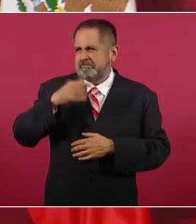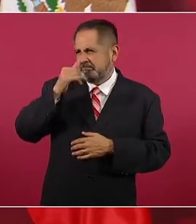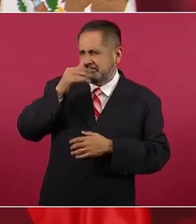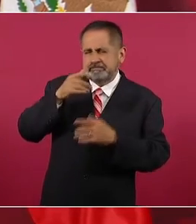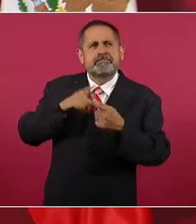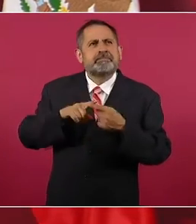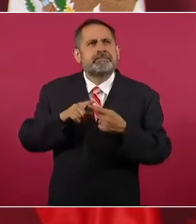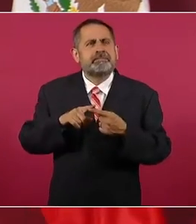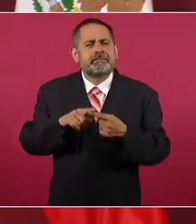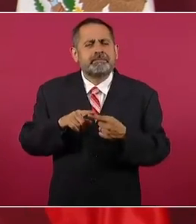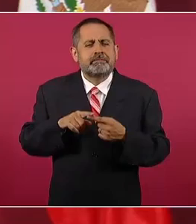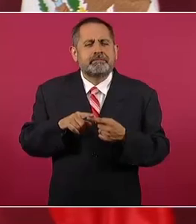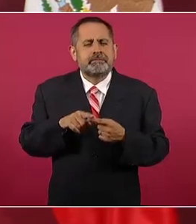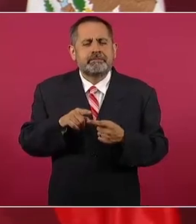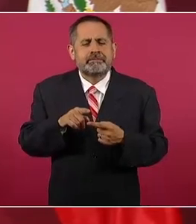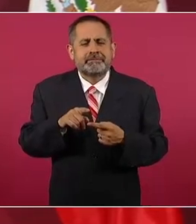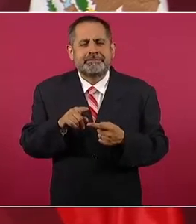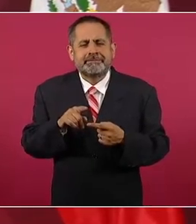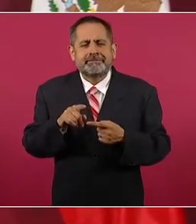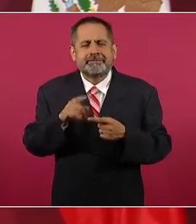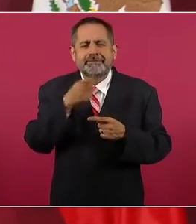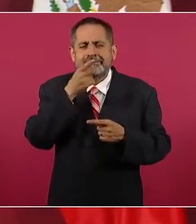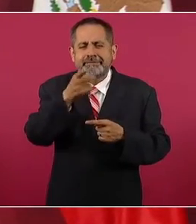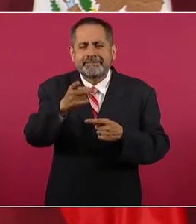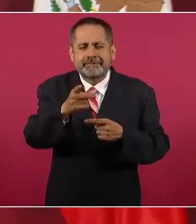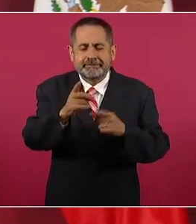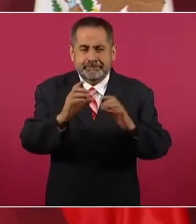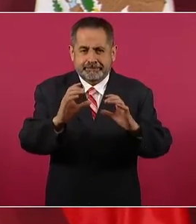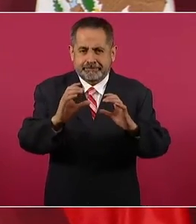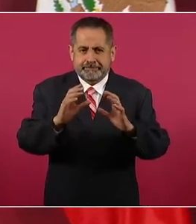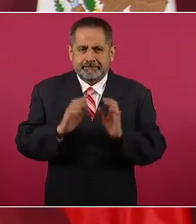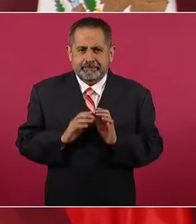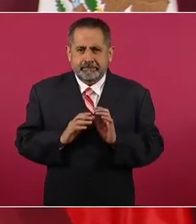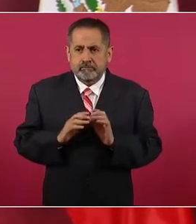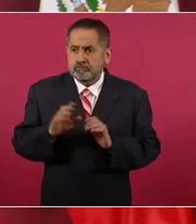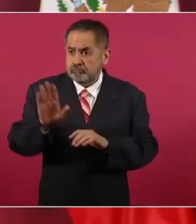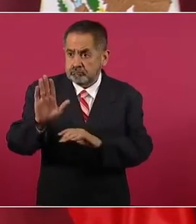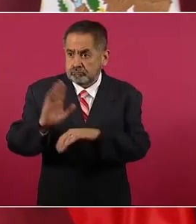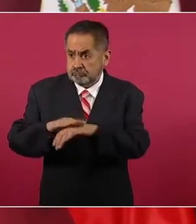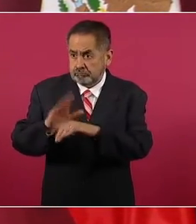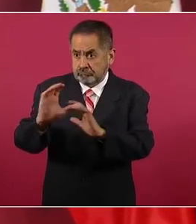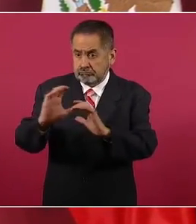dice: no te dejes engañar cuando te hablen de progreso,